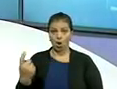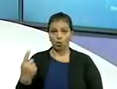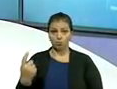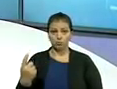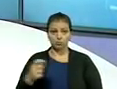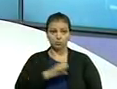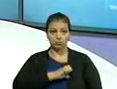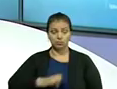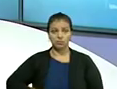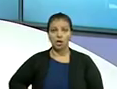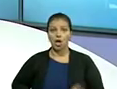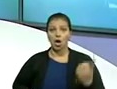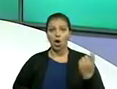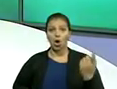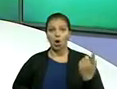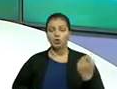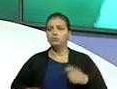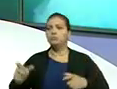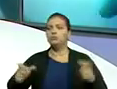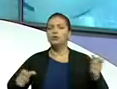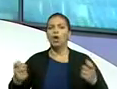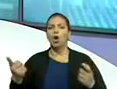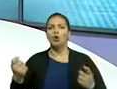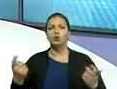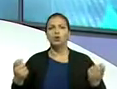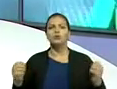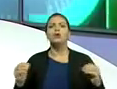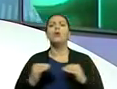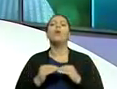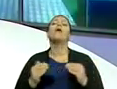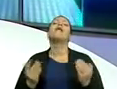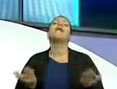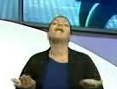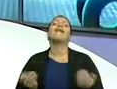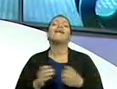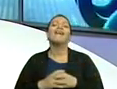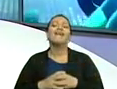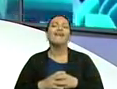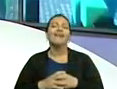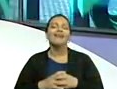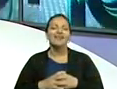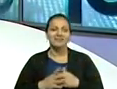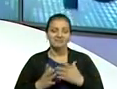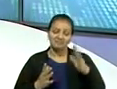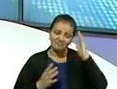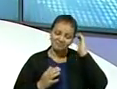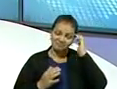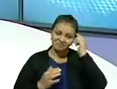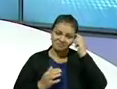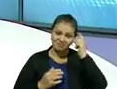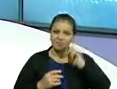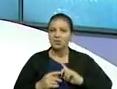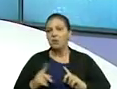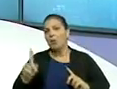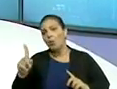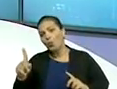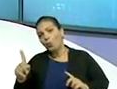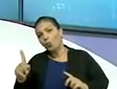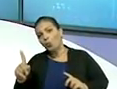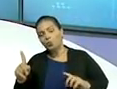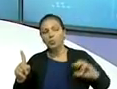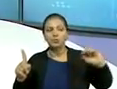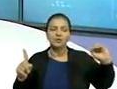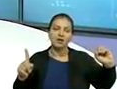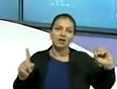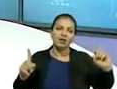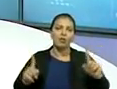si un empate, de pronto. O de pronto, 1-0, máximo. Porque el segundo y tercer